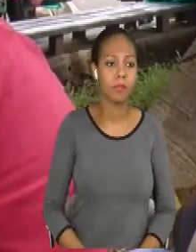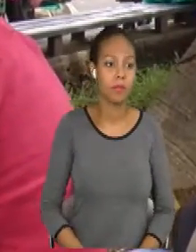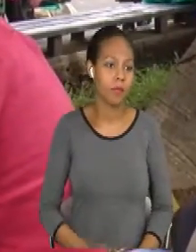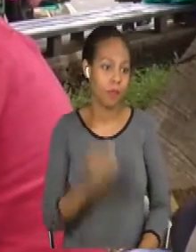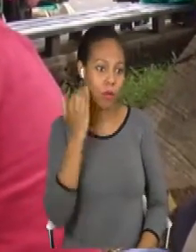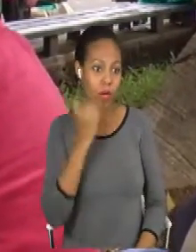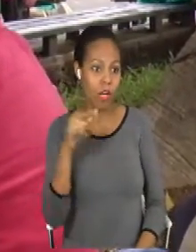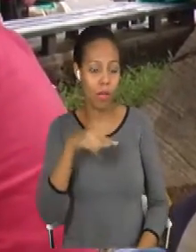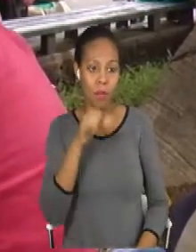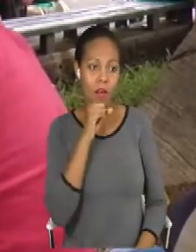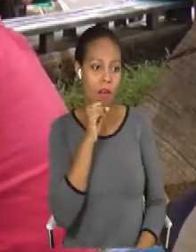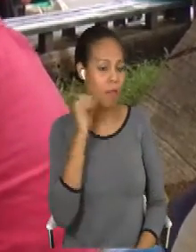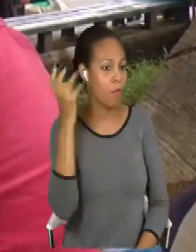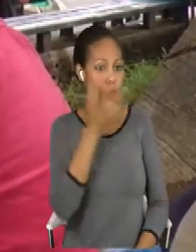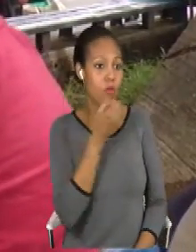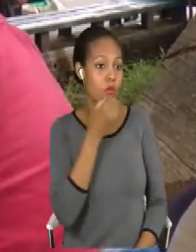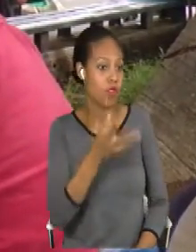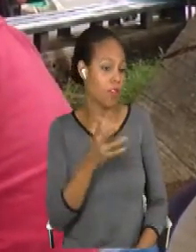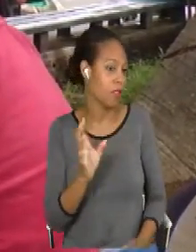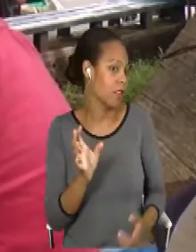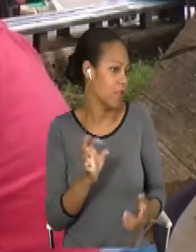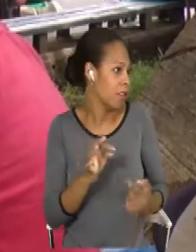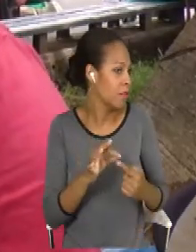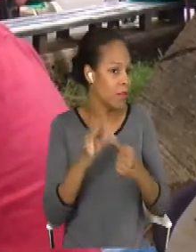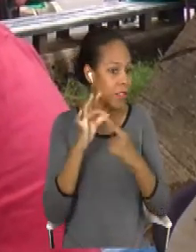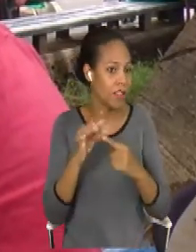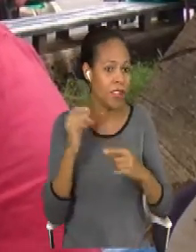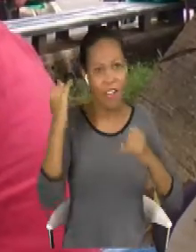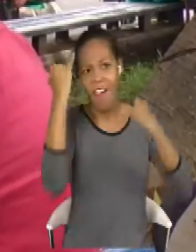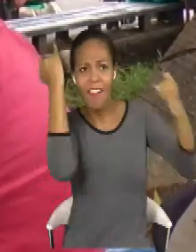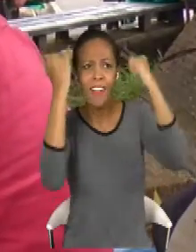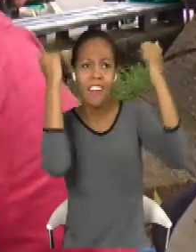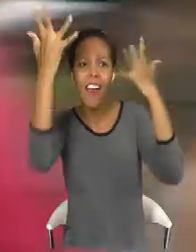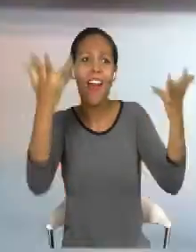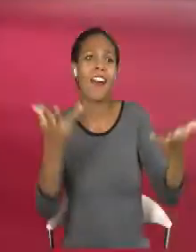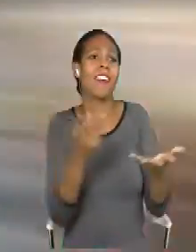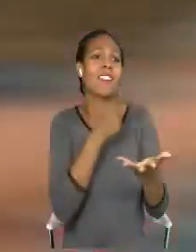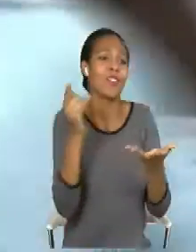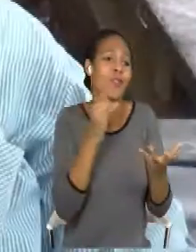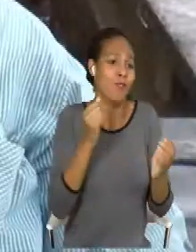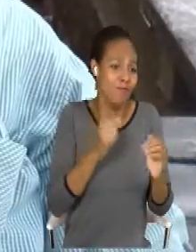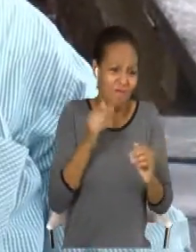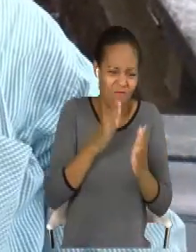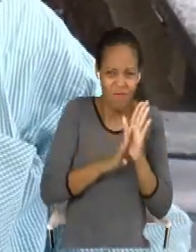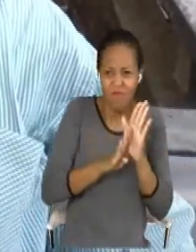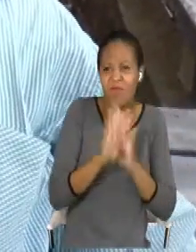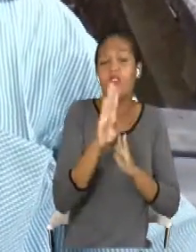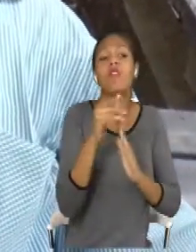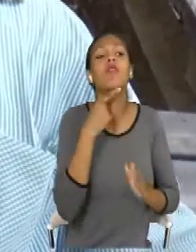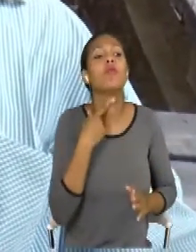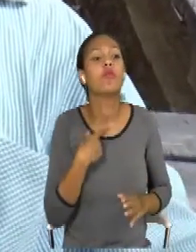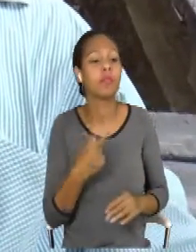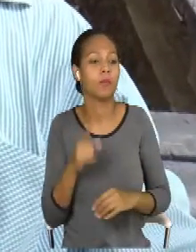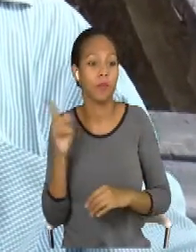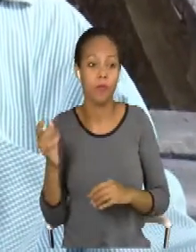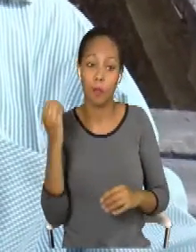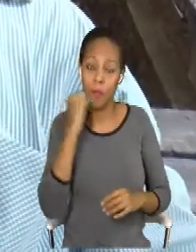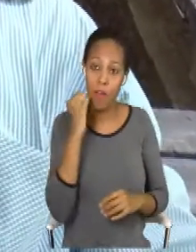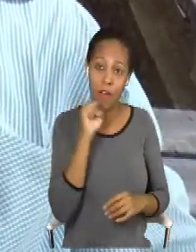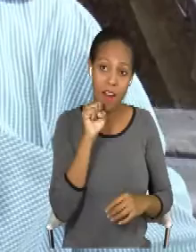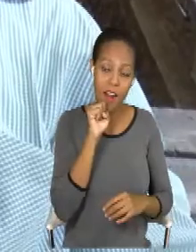hermosas, muy esenciales, muy creativas, muy echadas para adelante. mujer barranqueña, emprendedora,